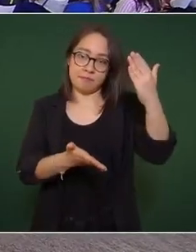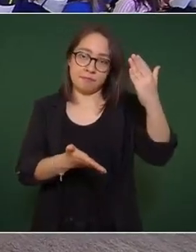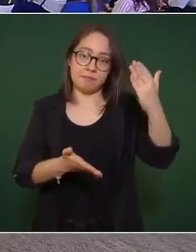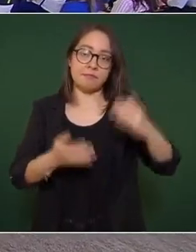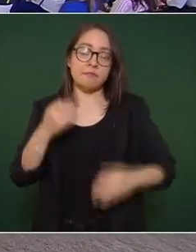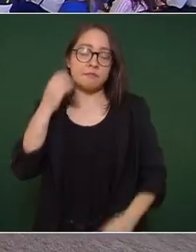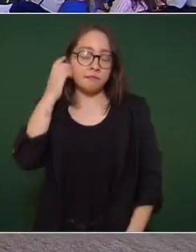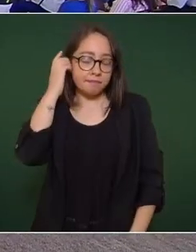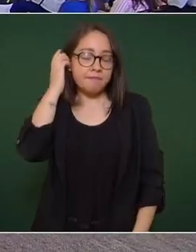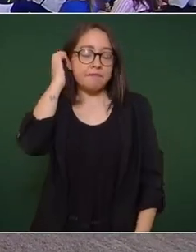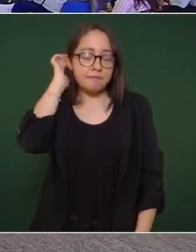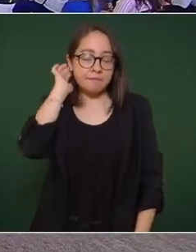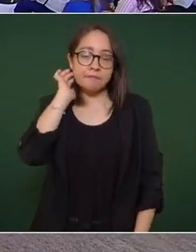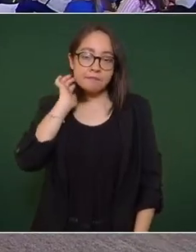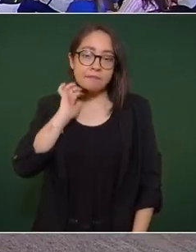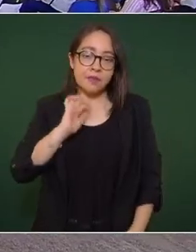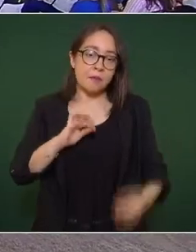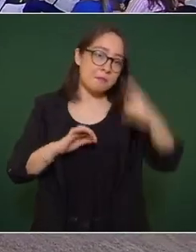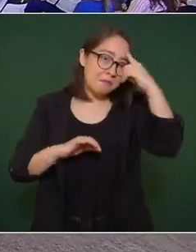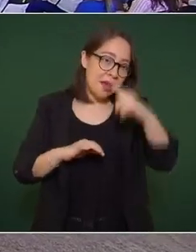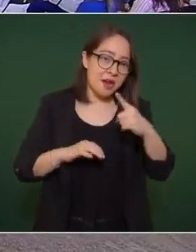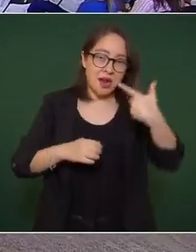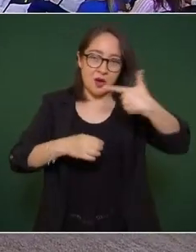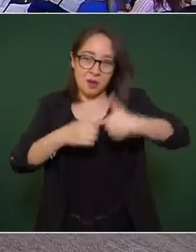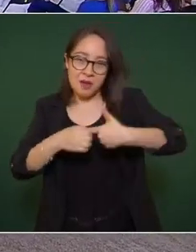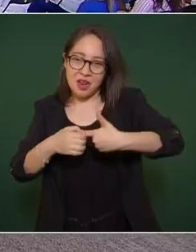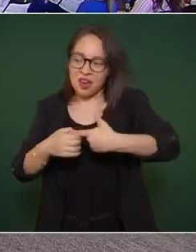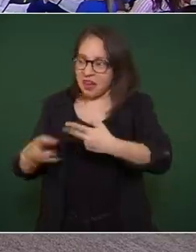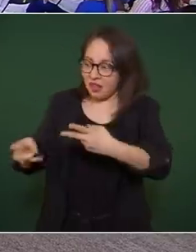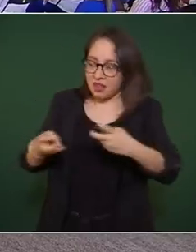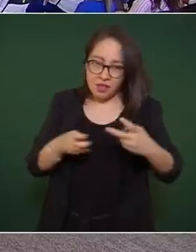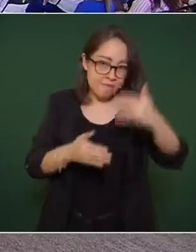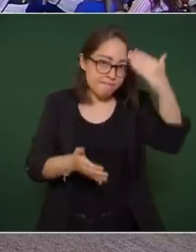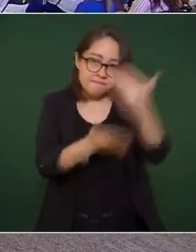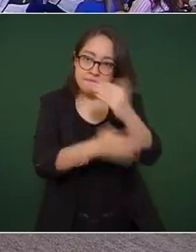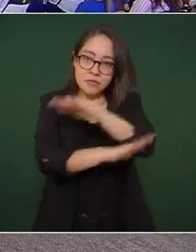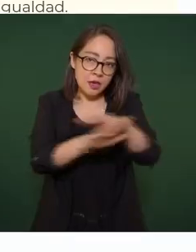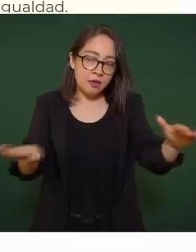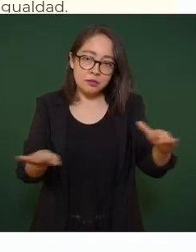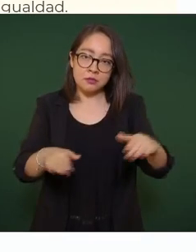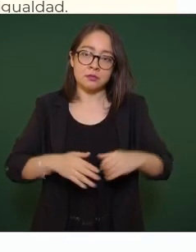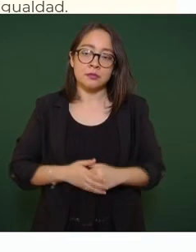con el huachicol, pero miren, cuando entramos